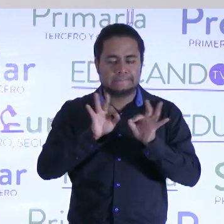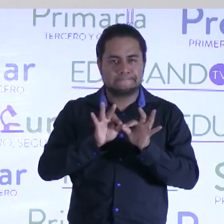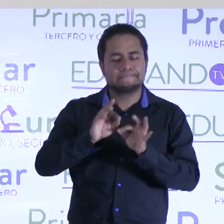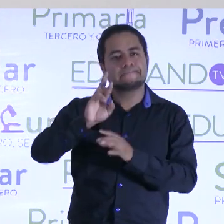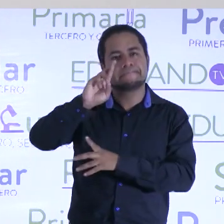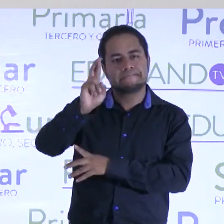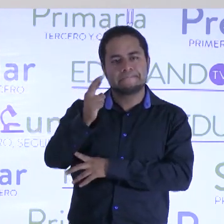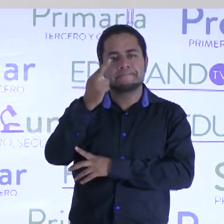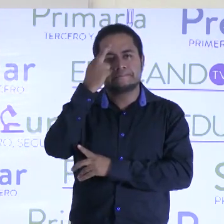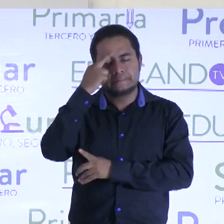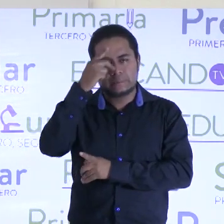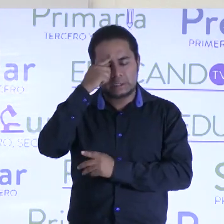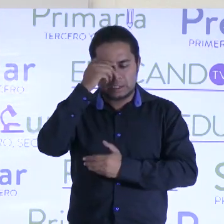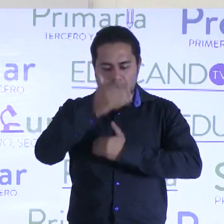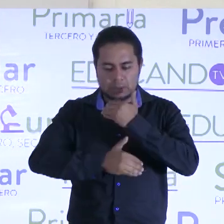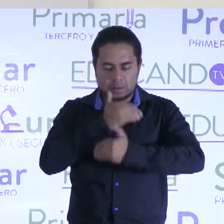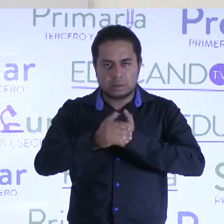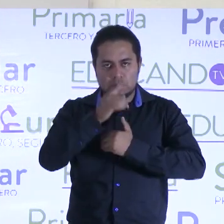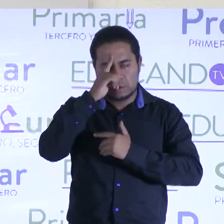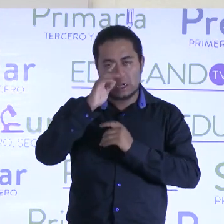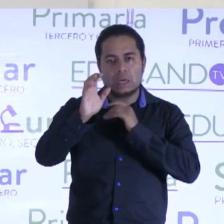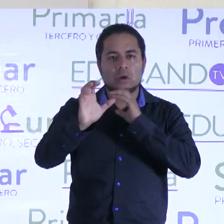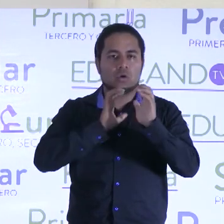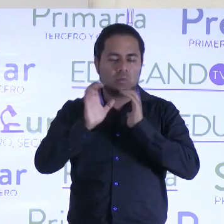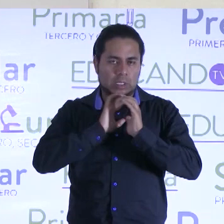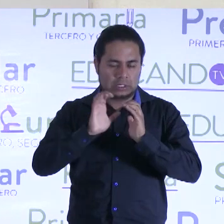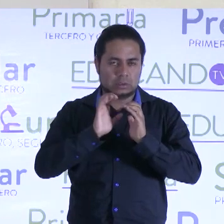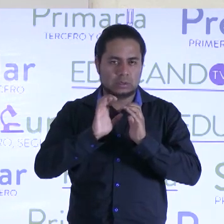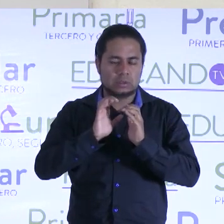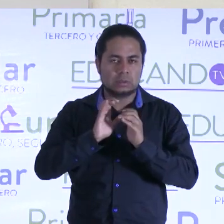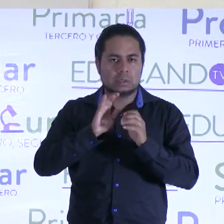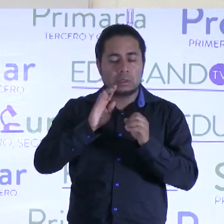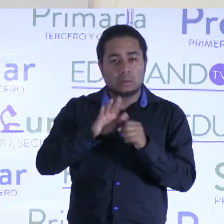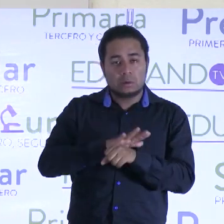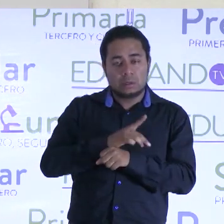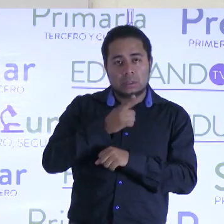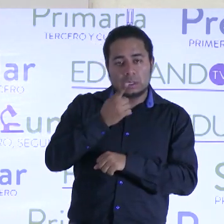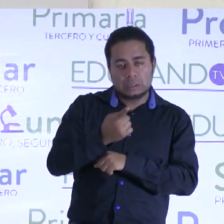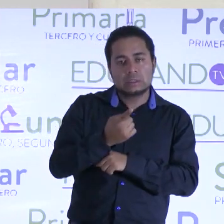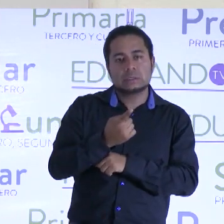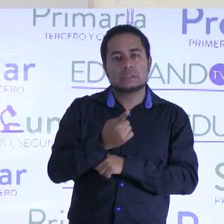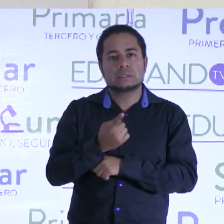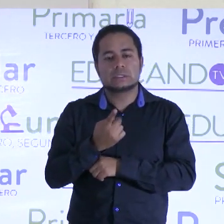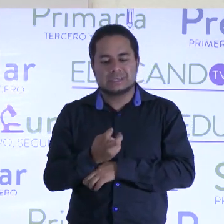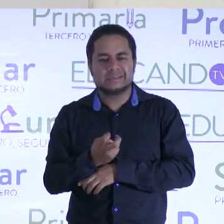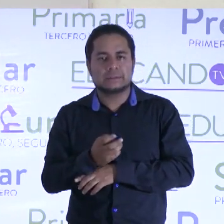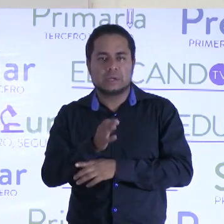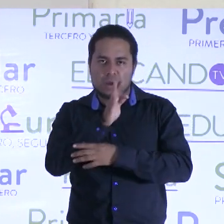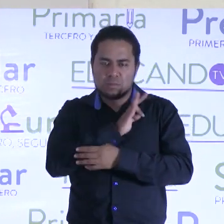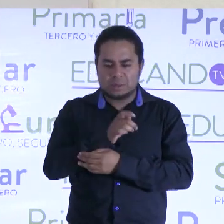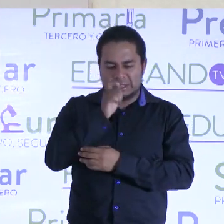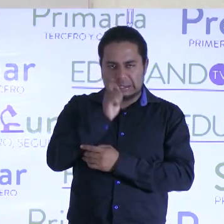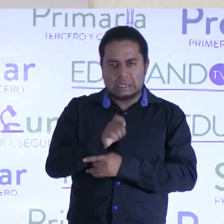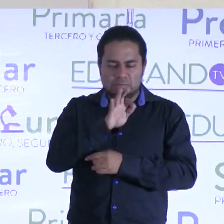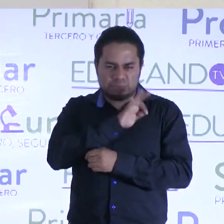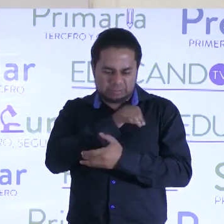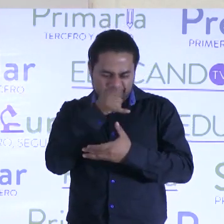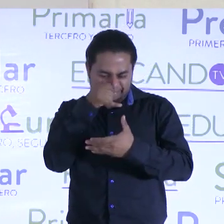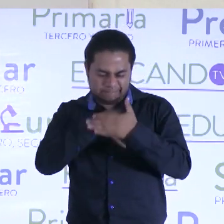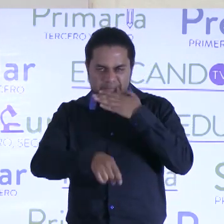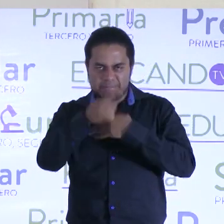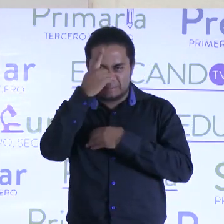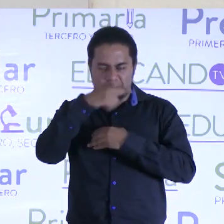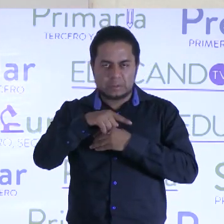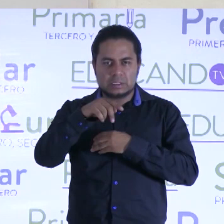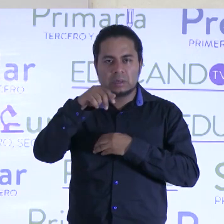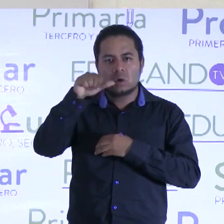importante recordar el proceso de comunicación porque esto nos va a permitir entrar de